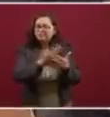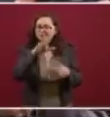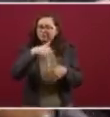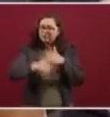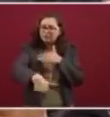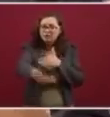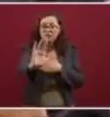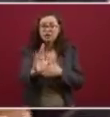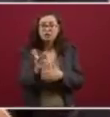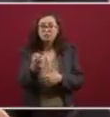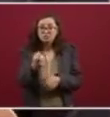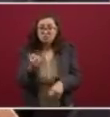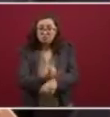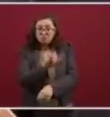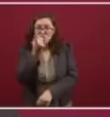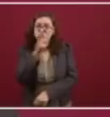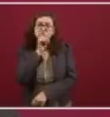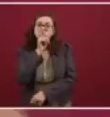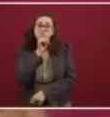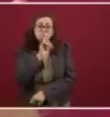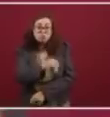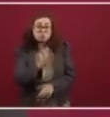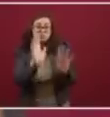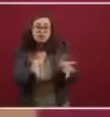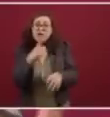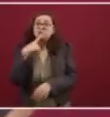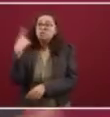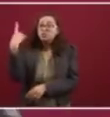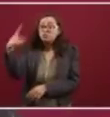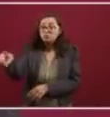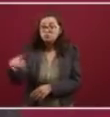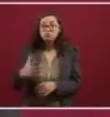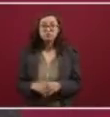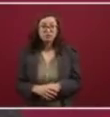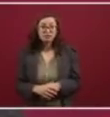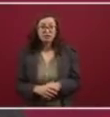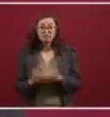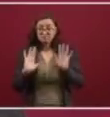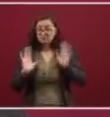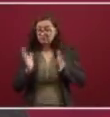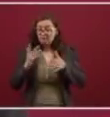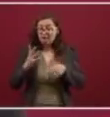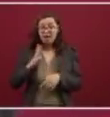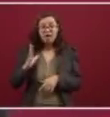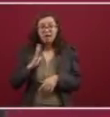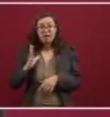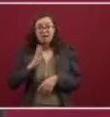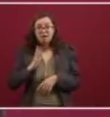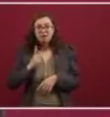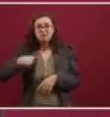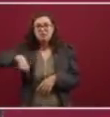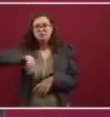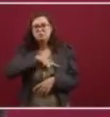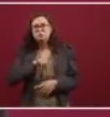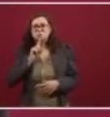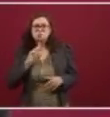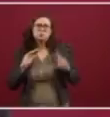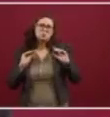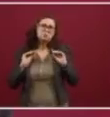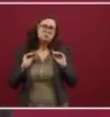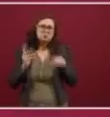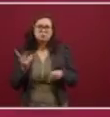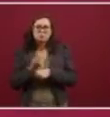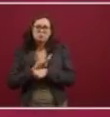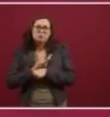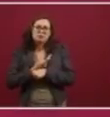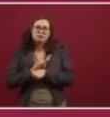habían presentado, y si nosotros nos quedábamos callados, pues íbamos a